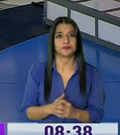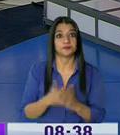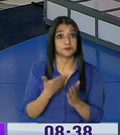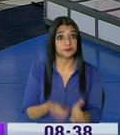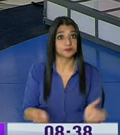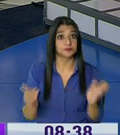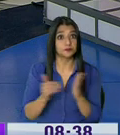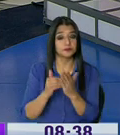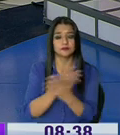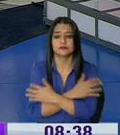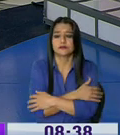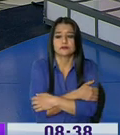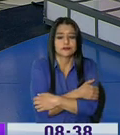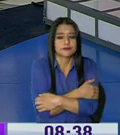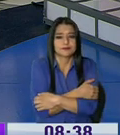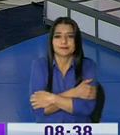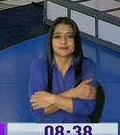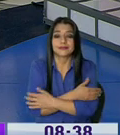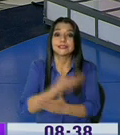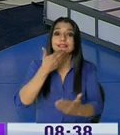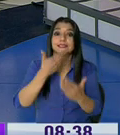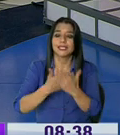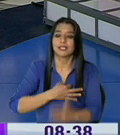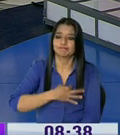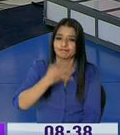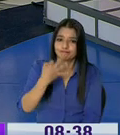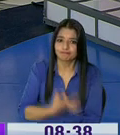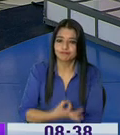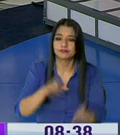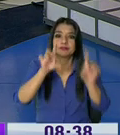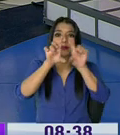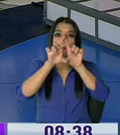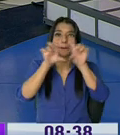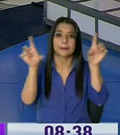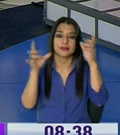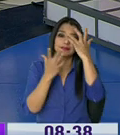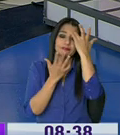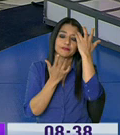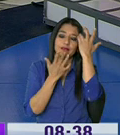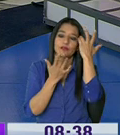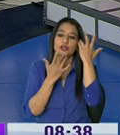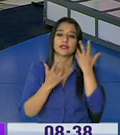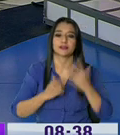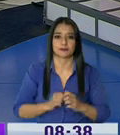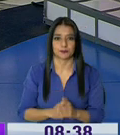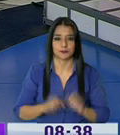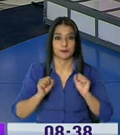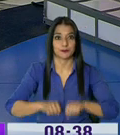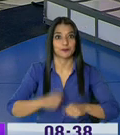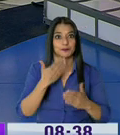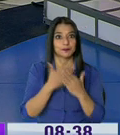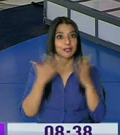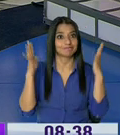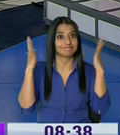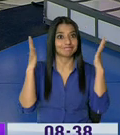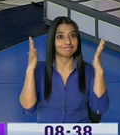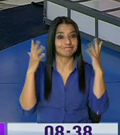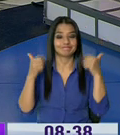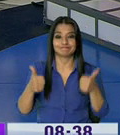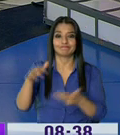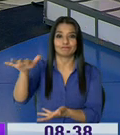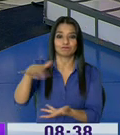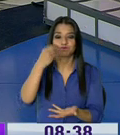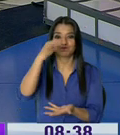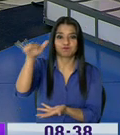mi abrazo y mi agradecimiento de corazón para la empresa, para la Corporación La Favorita, por